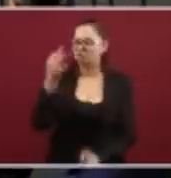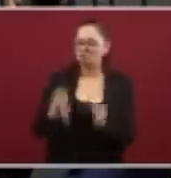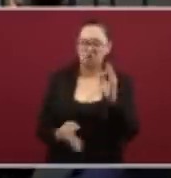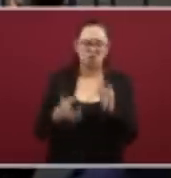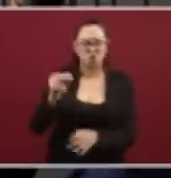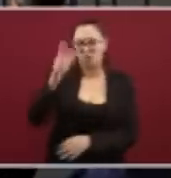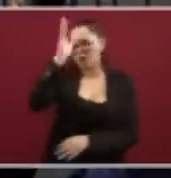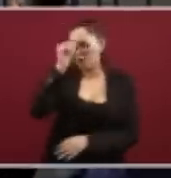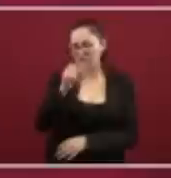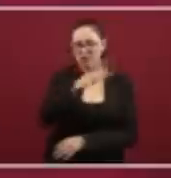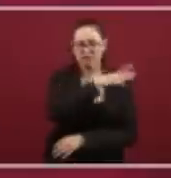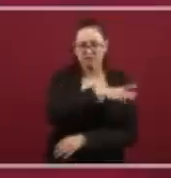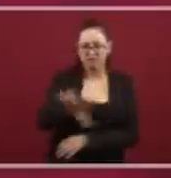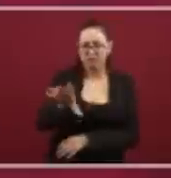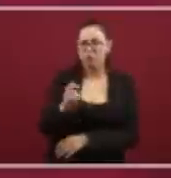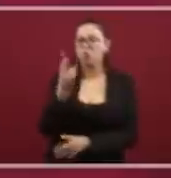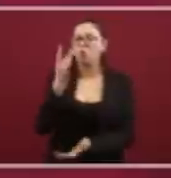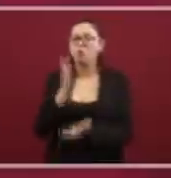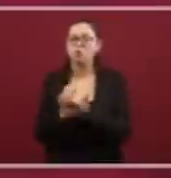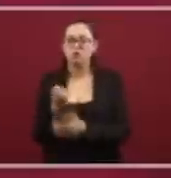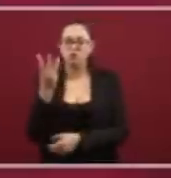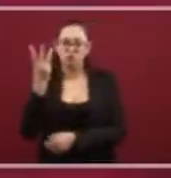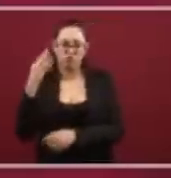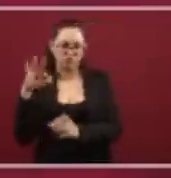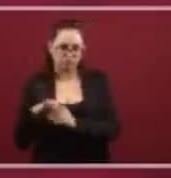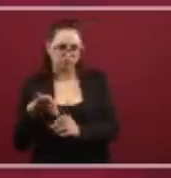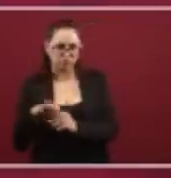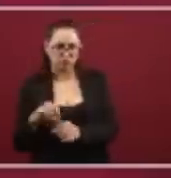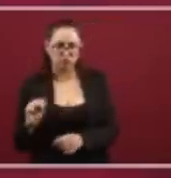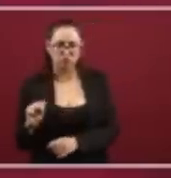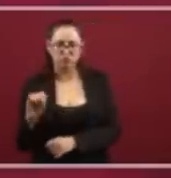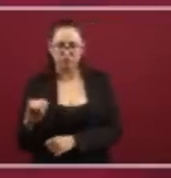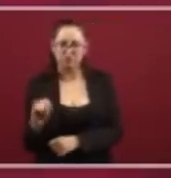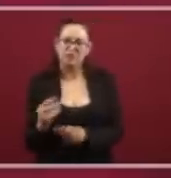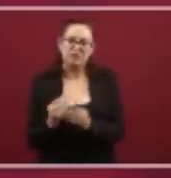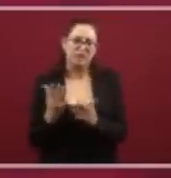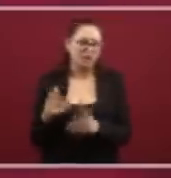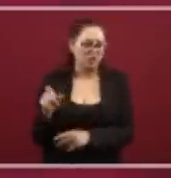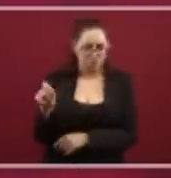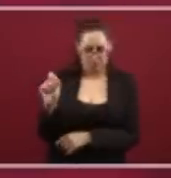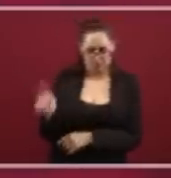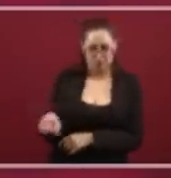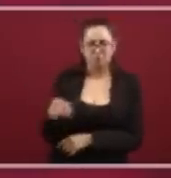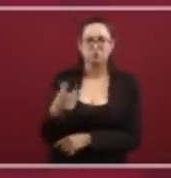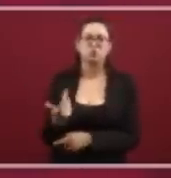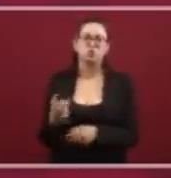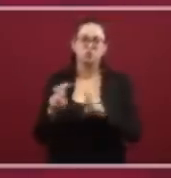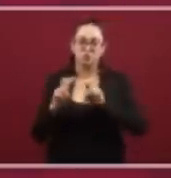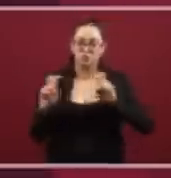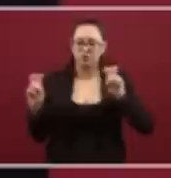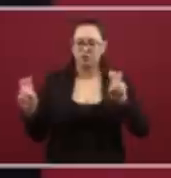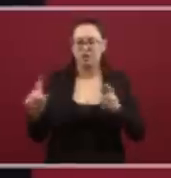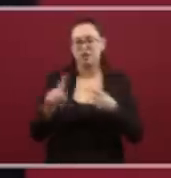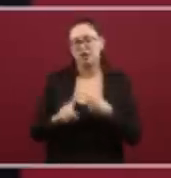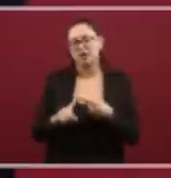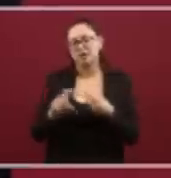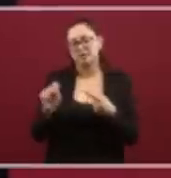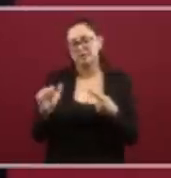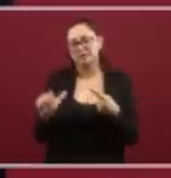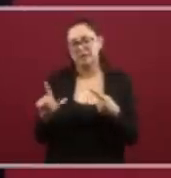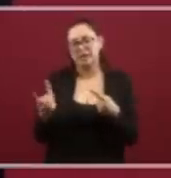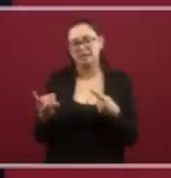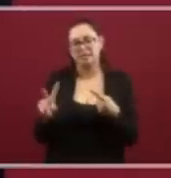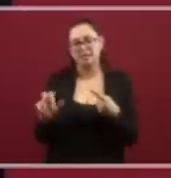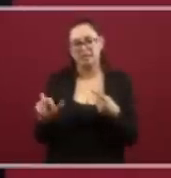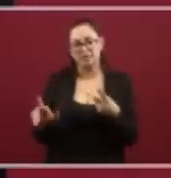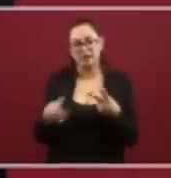tuvo tres votos favorables desde luego del del ministro zaldívar del entonces ministra sánchez cordero y de los ministros y del